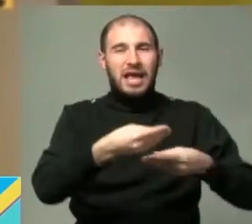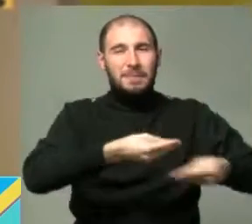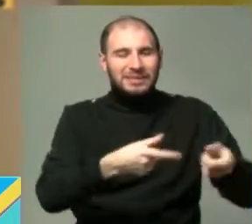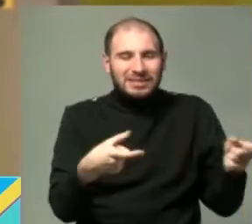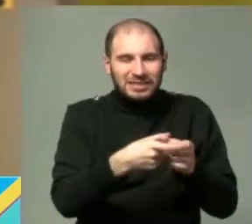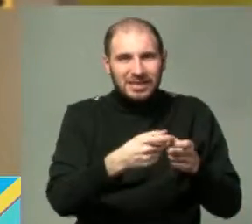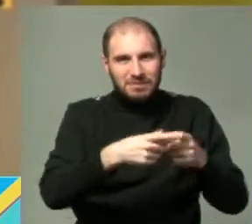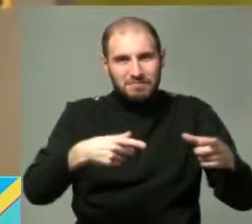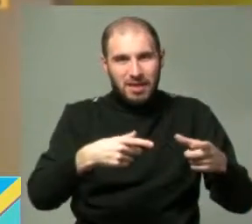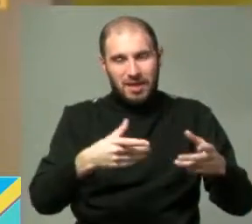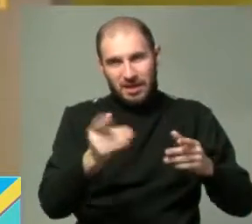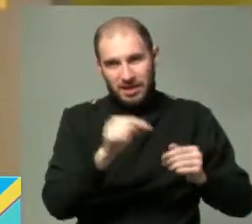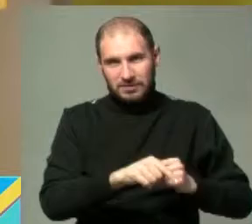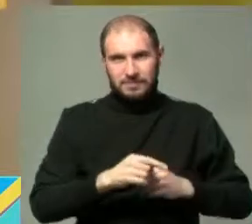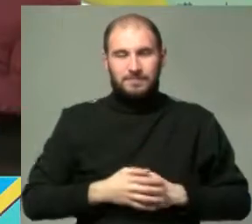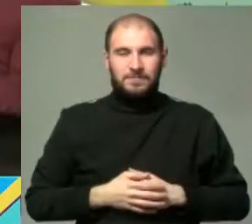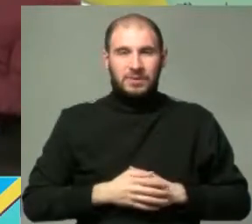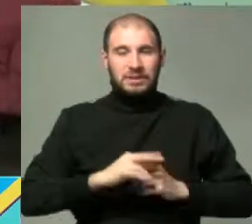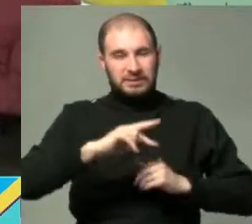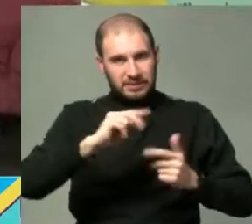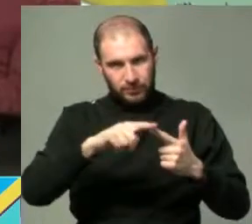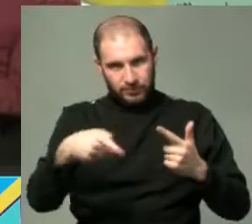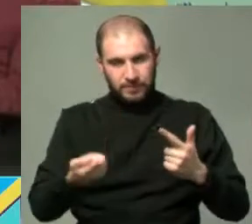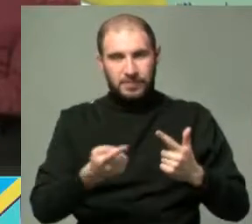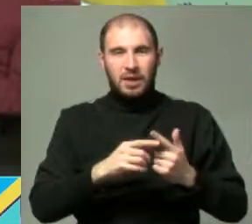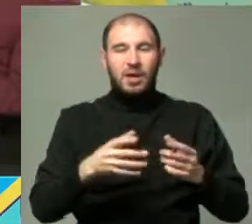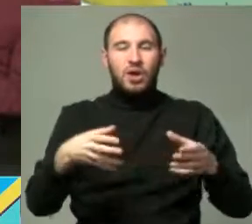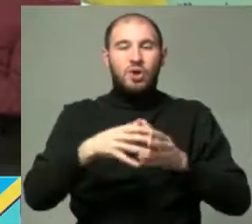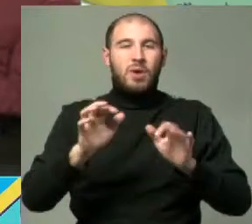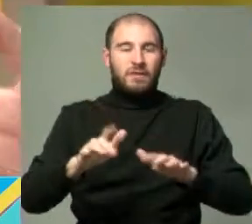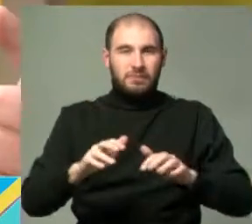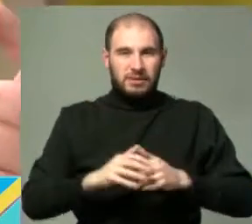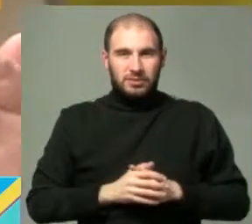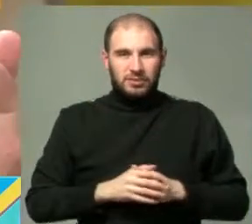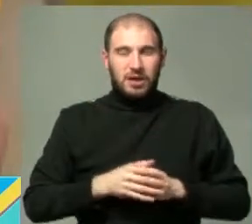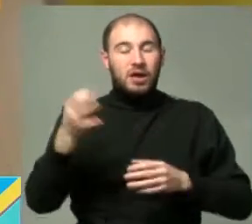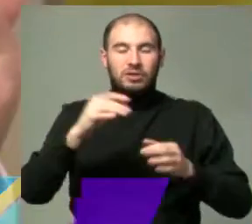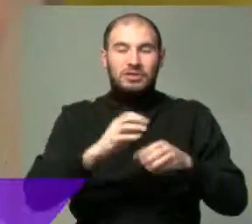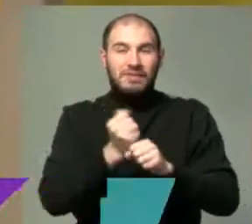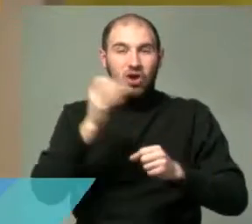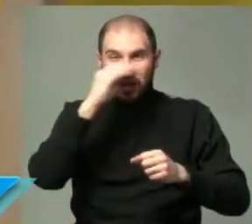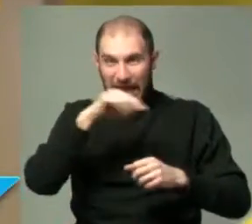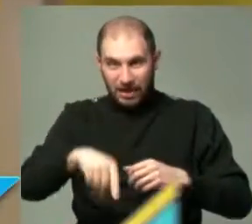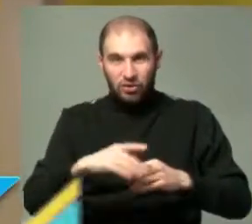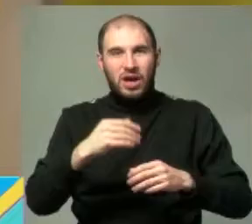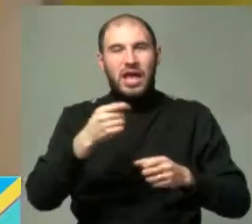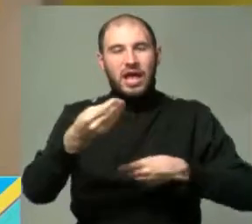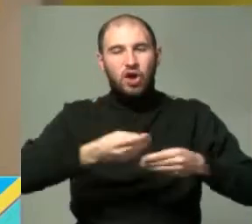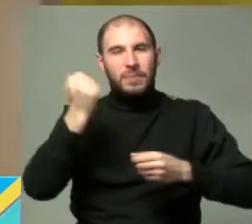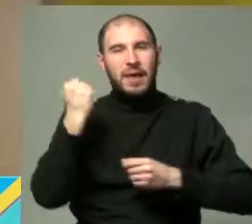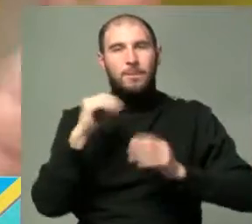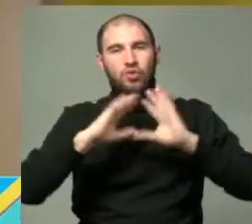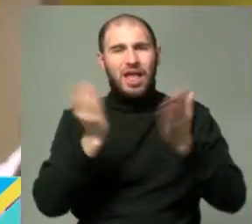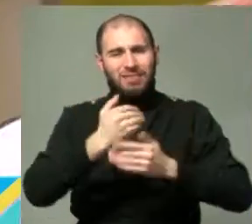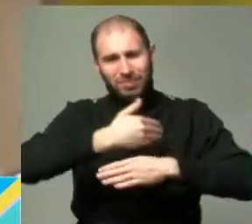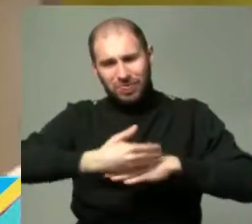pequeñas, pequeñas y medianas empresas. Segundo, el sector informal. El sector informal es un sector creciente en la economía mundial